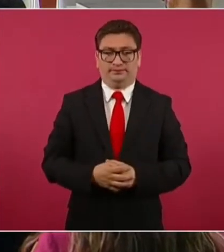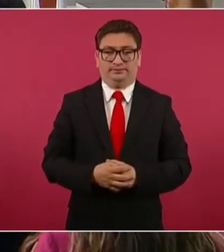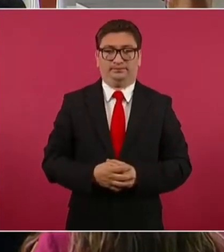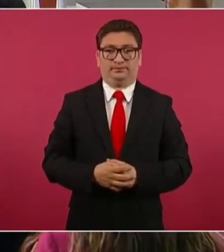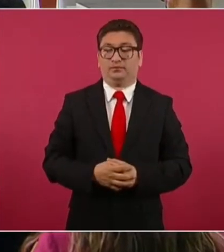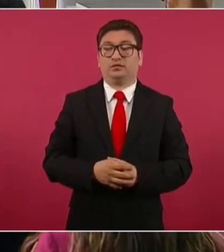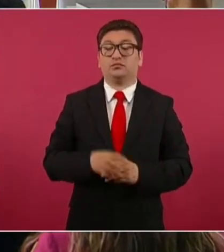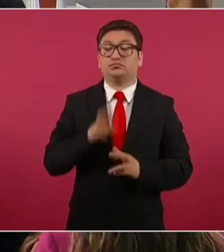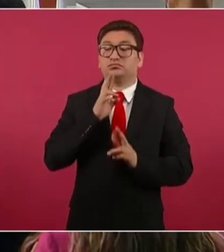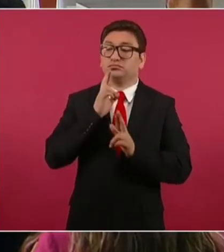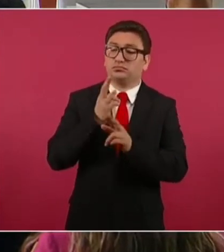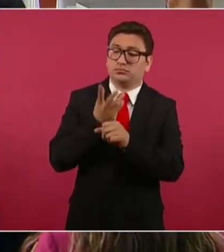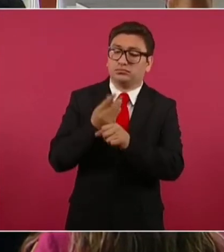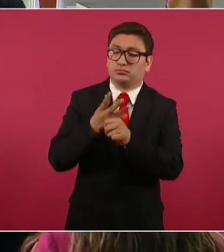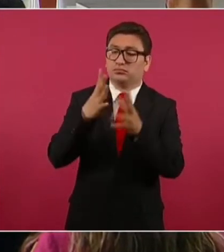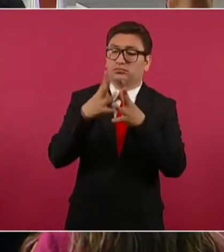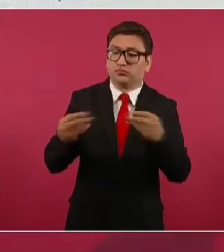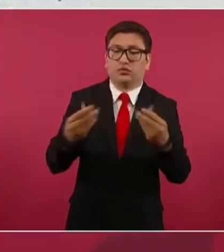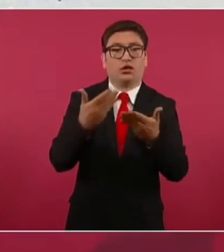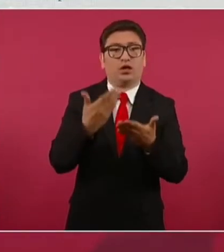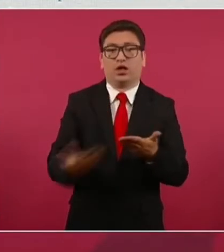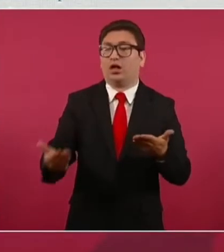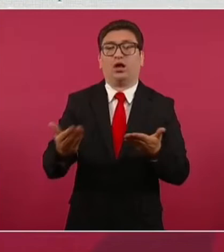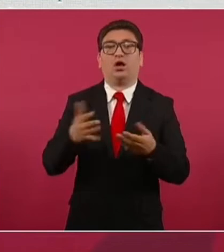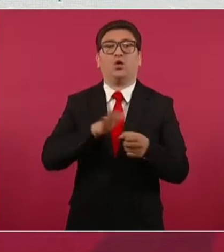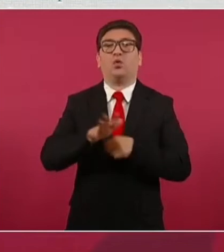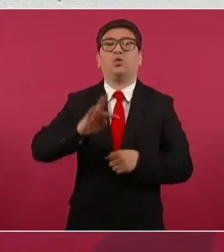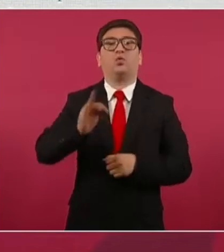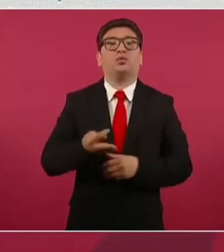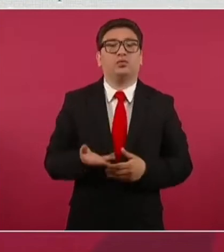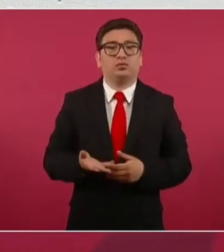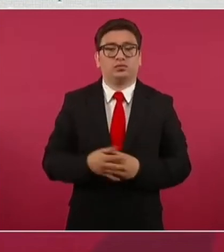La solución actualmente aceptada,